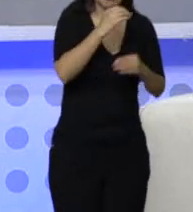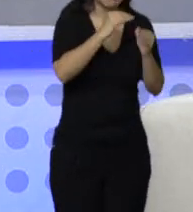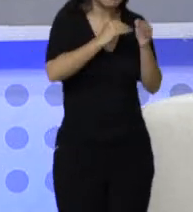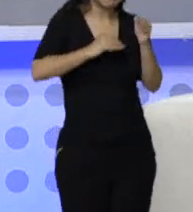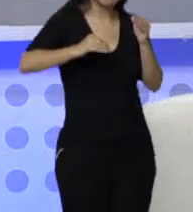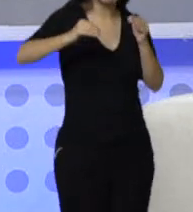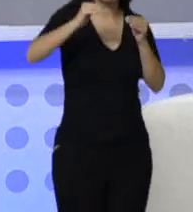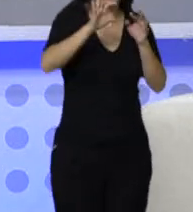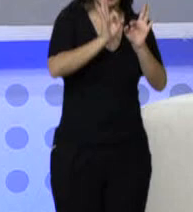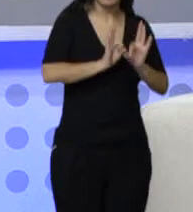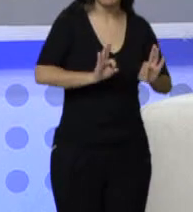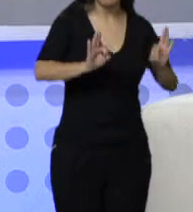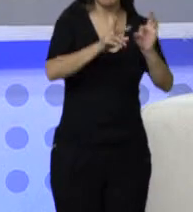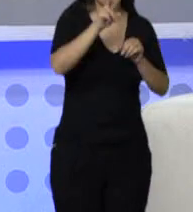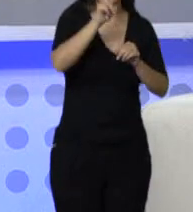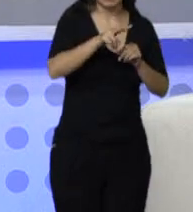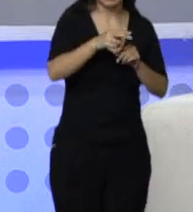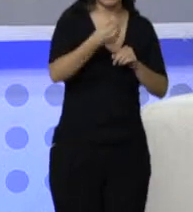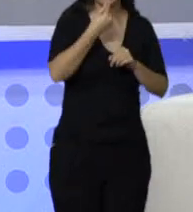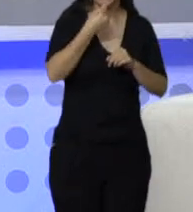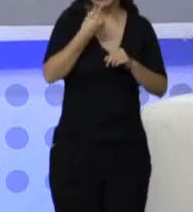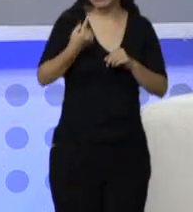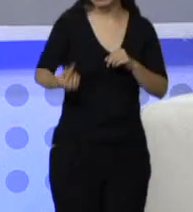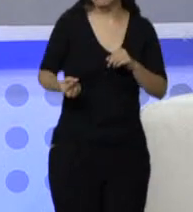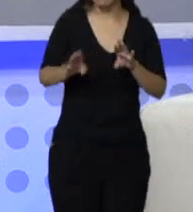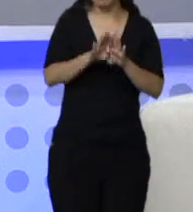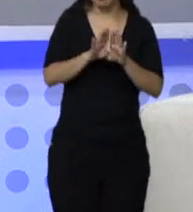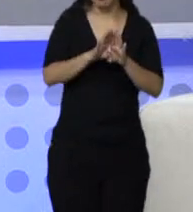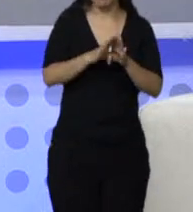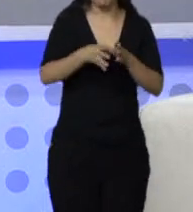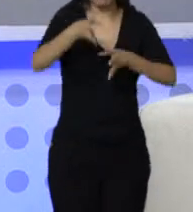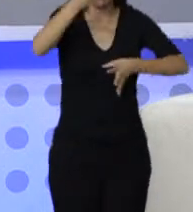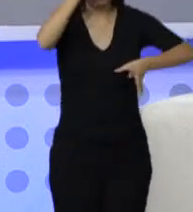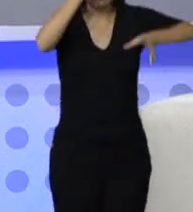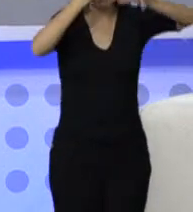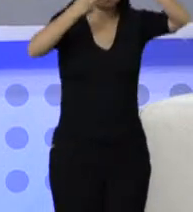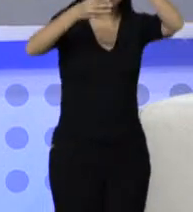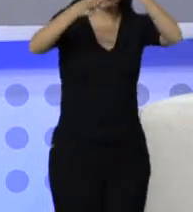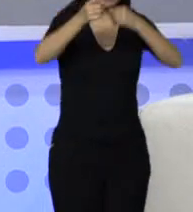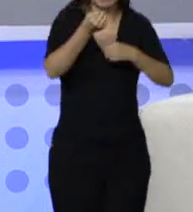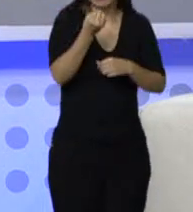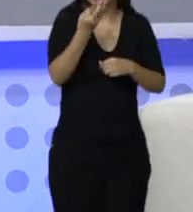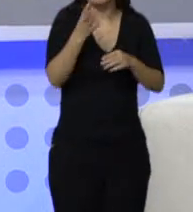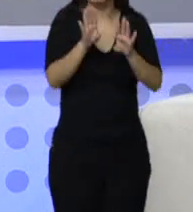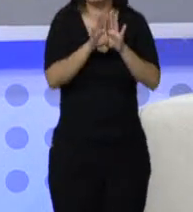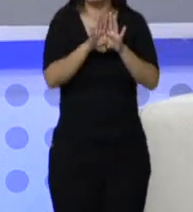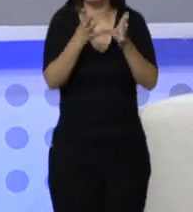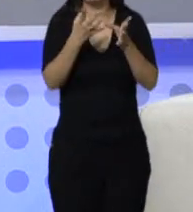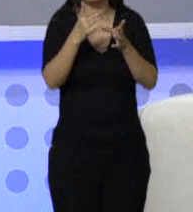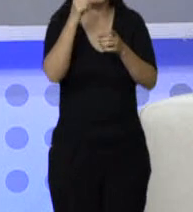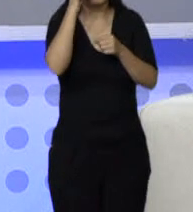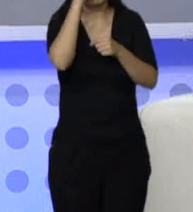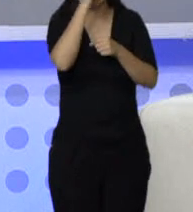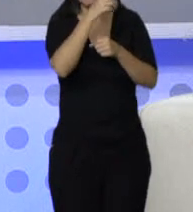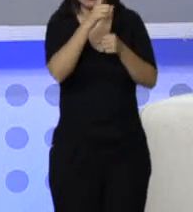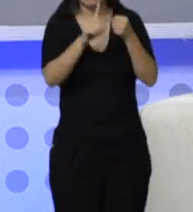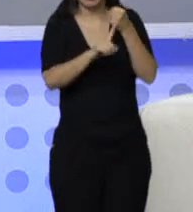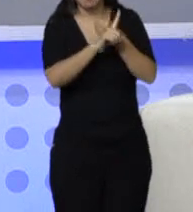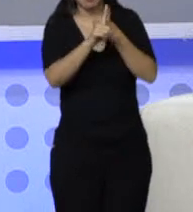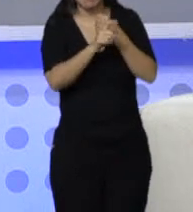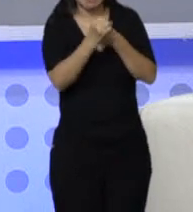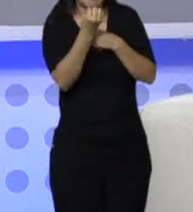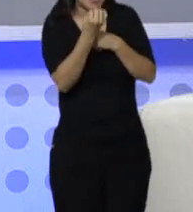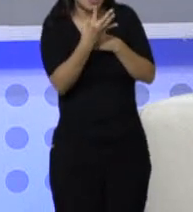los pequeños aprovechan al máximo tienen sus bemoles tienen algunos puntos pendientes ciertas decisiones